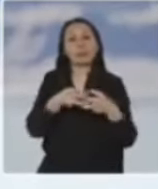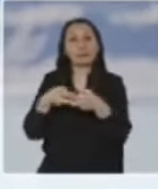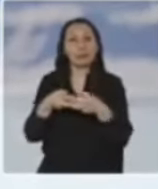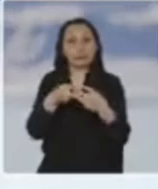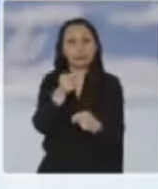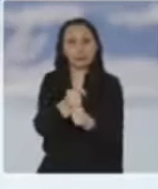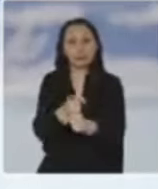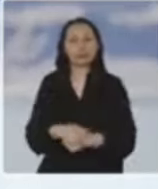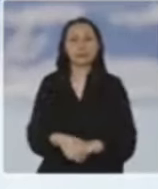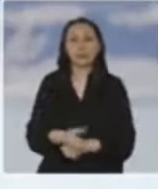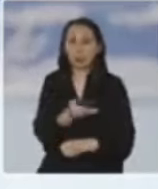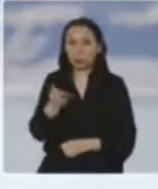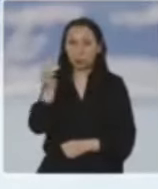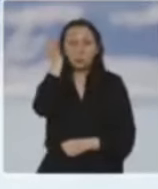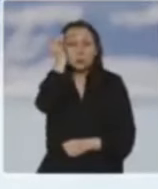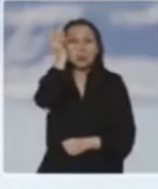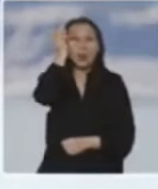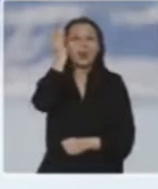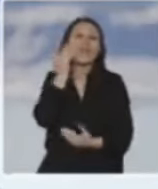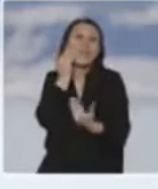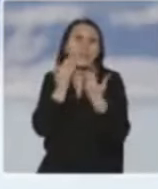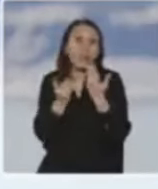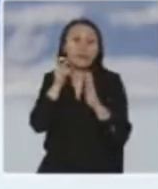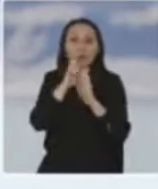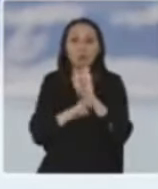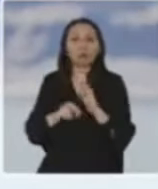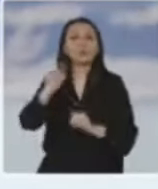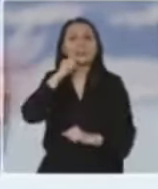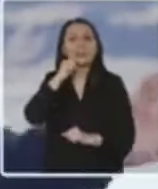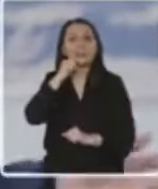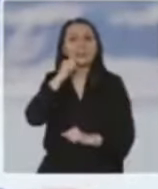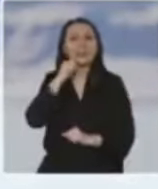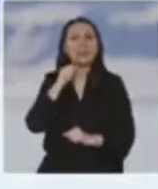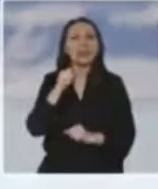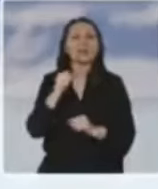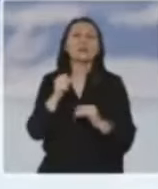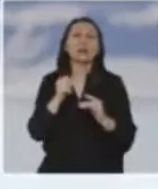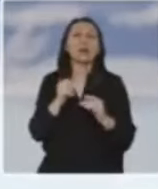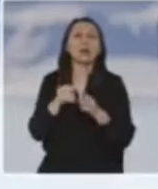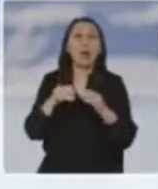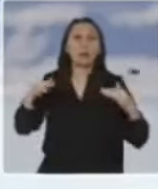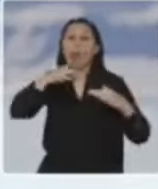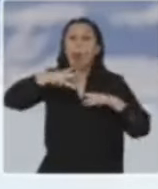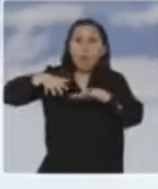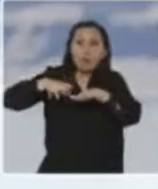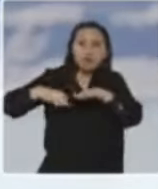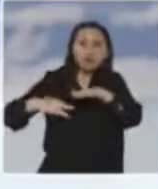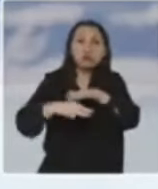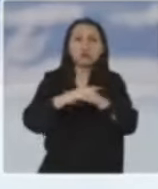sindicato como ustedes saben el beneficio de este proyecto implica que el canal de Chaco se va a poder cruzar